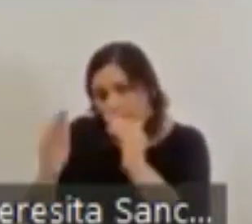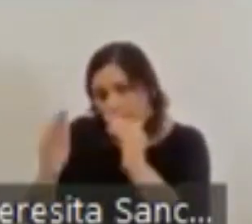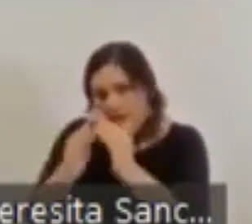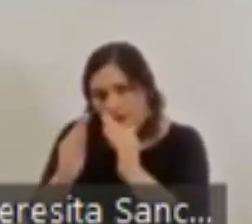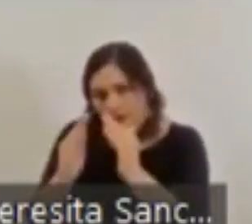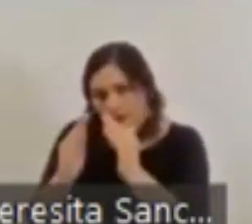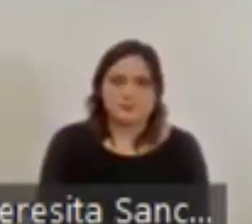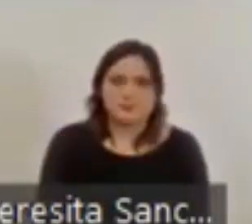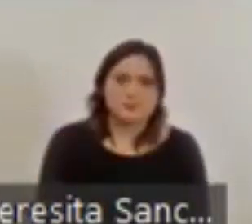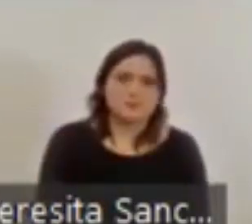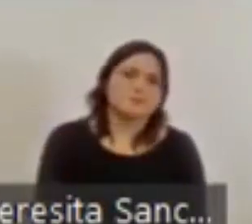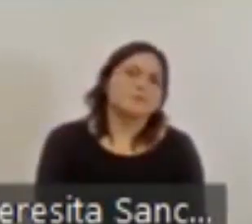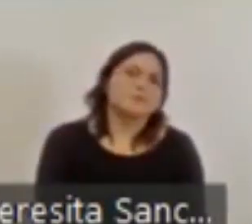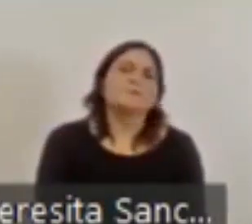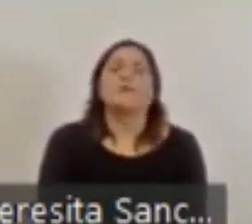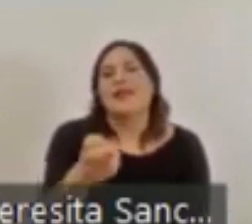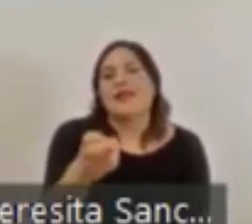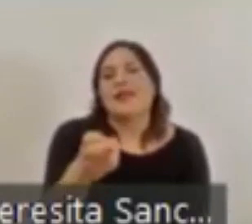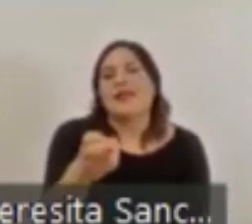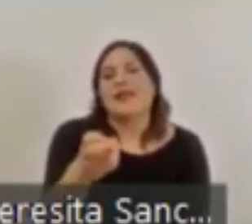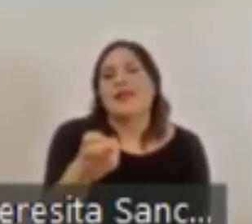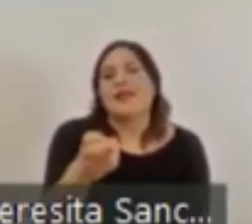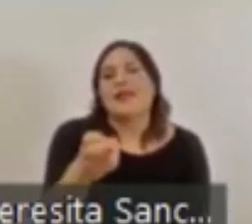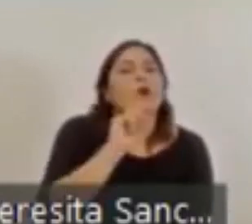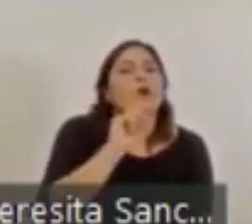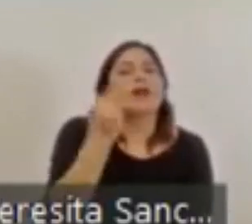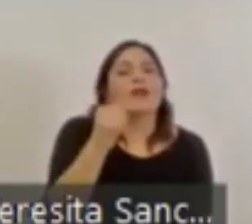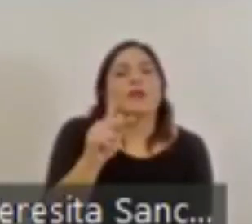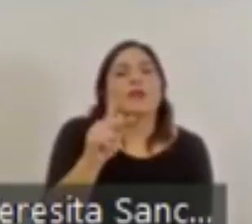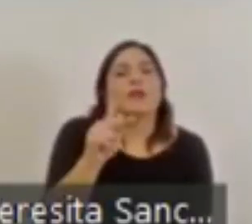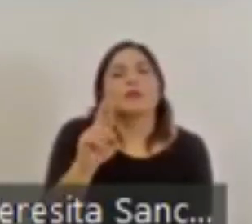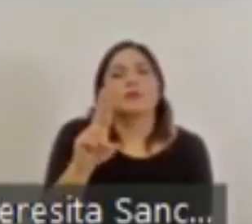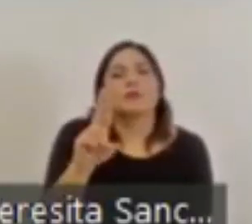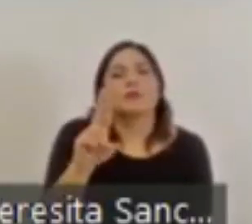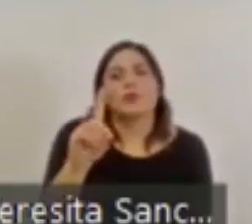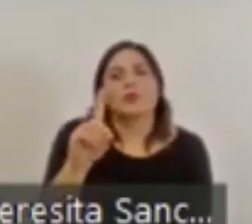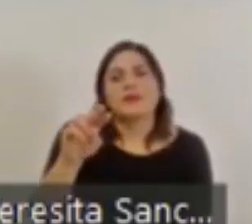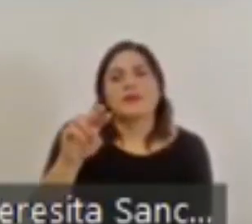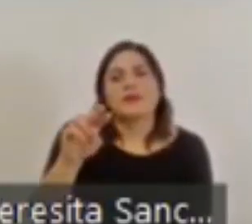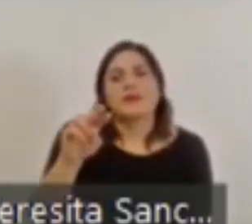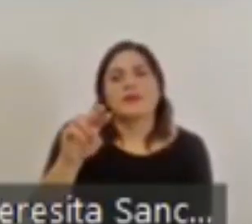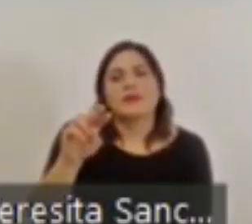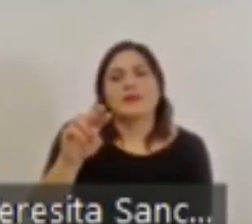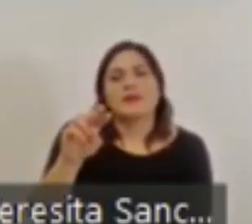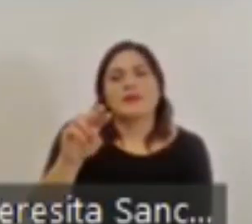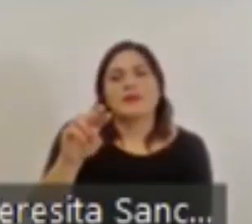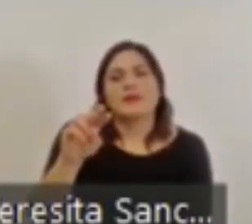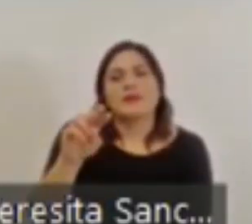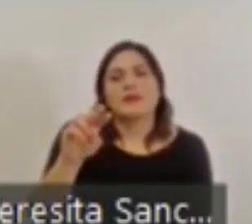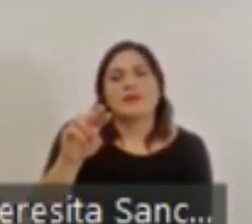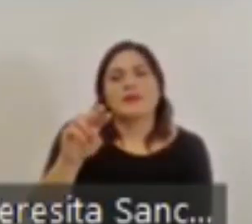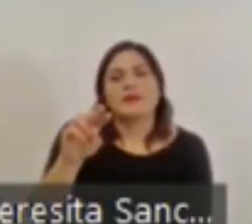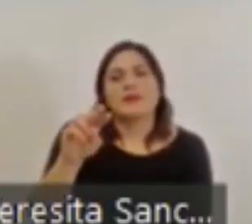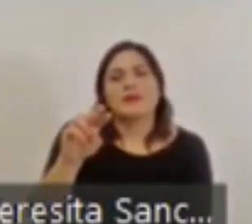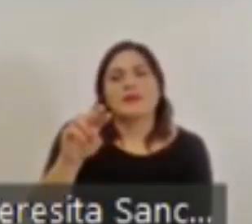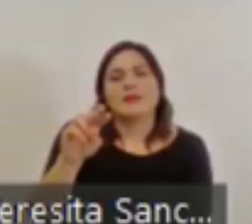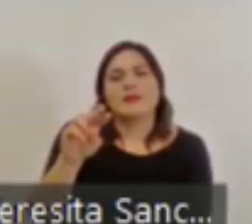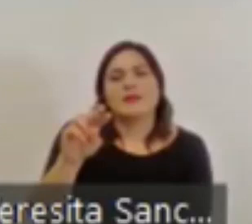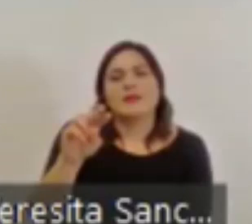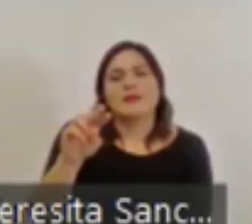Bueno, eso fue Prudencia y Carlitos y como ese, bueno, pretendemos hacer muchos videos